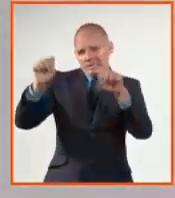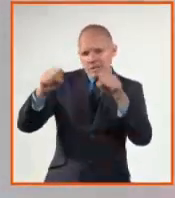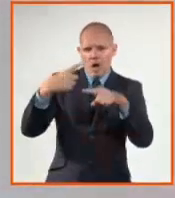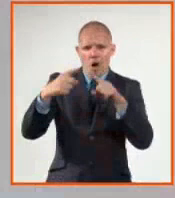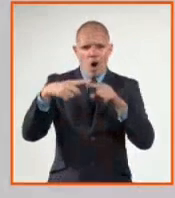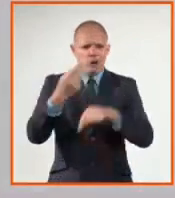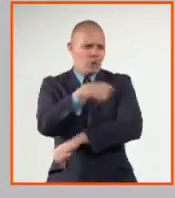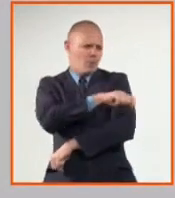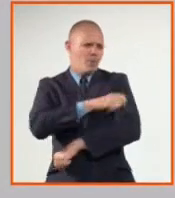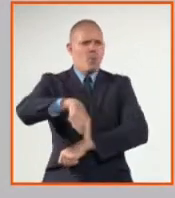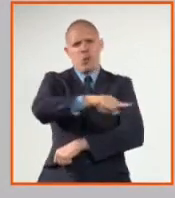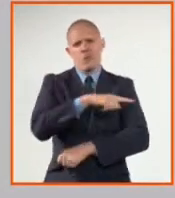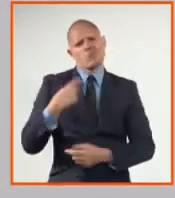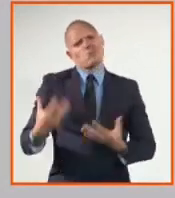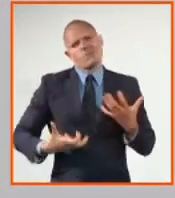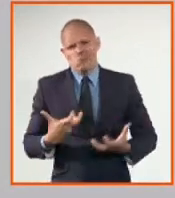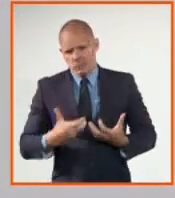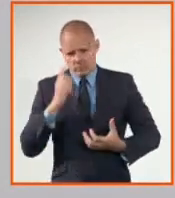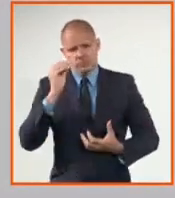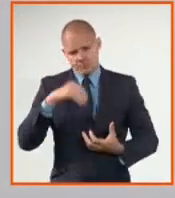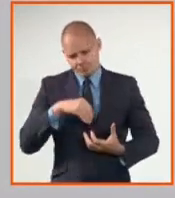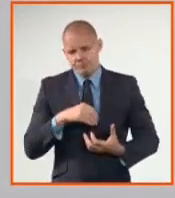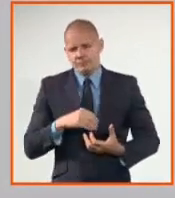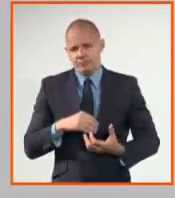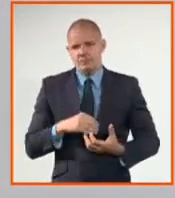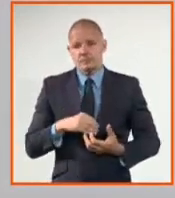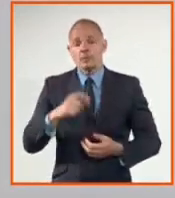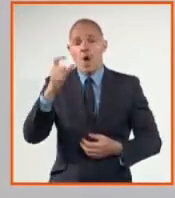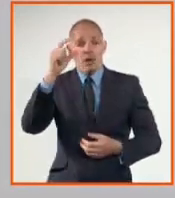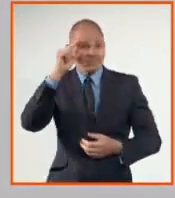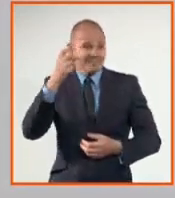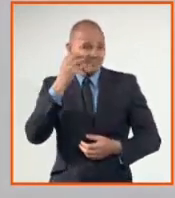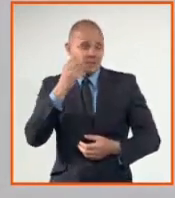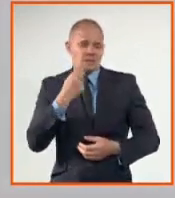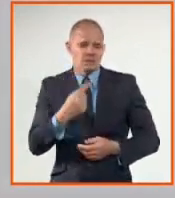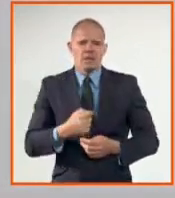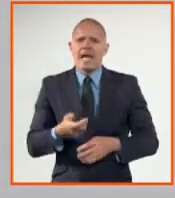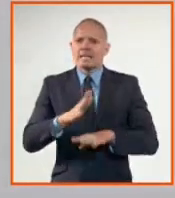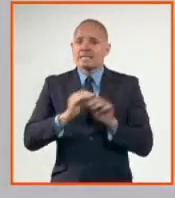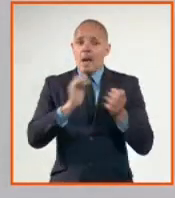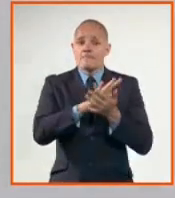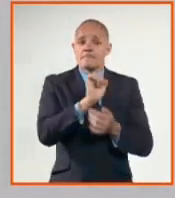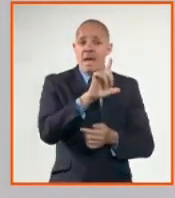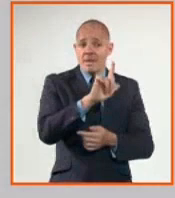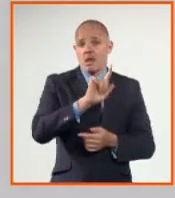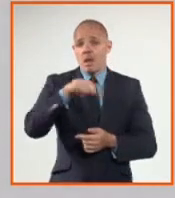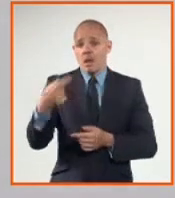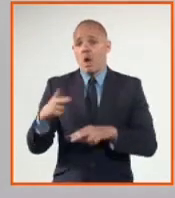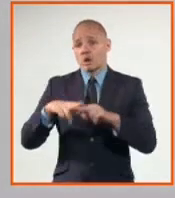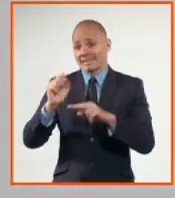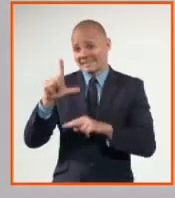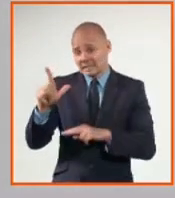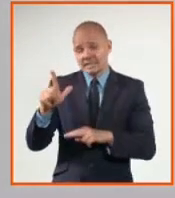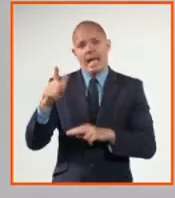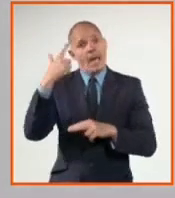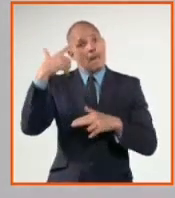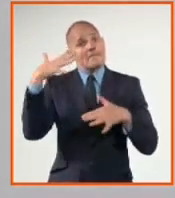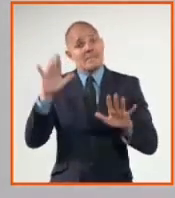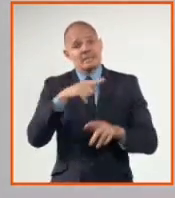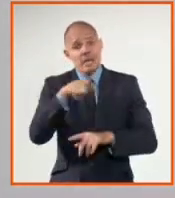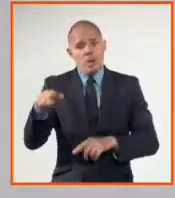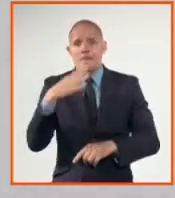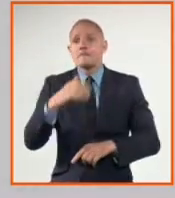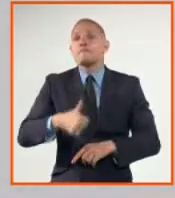mariel como en efecto en dos que era la esperanza pudiéramos decir para para el verano ocurrieron